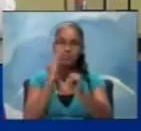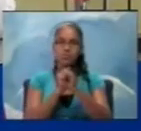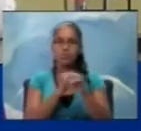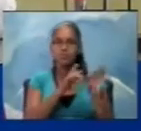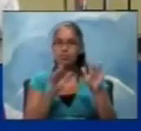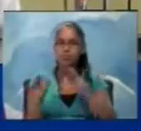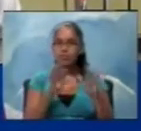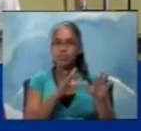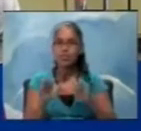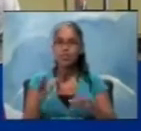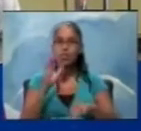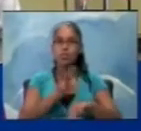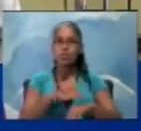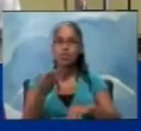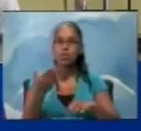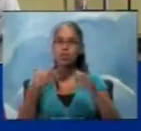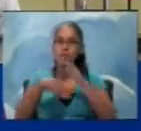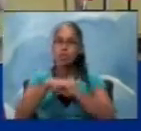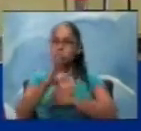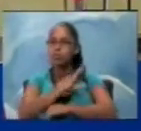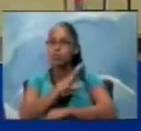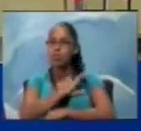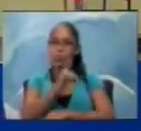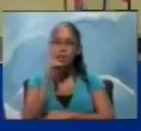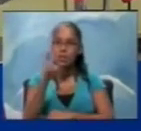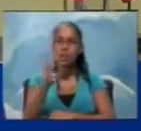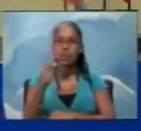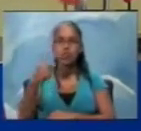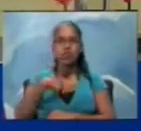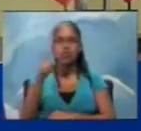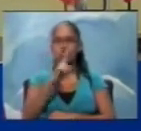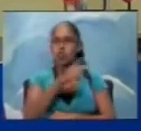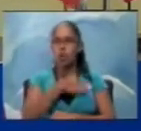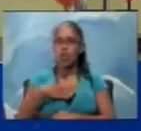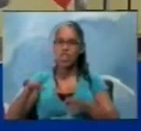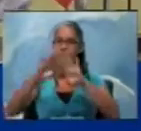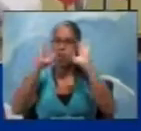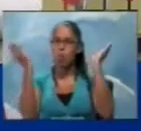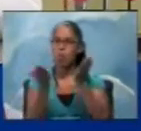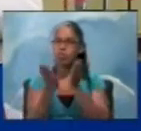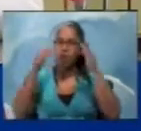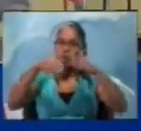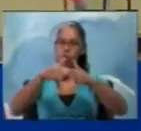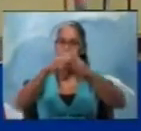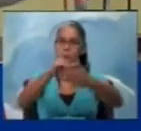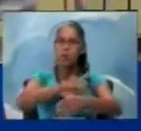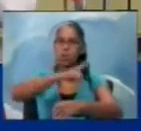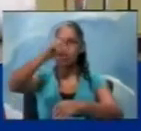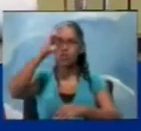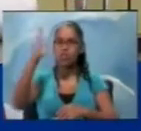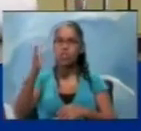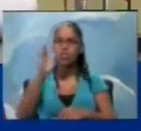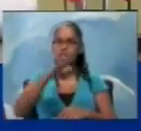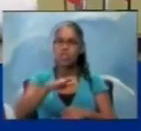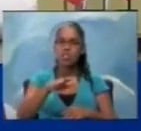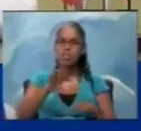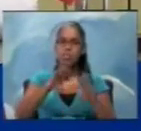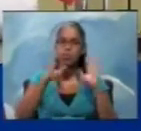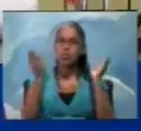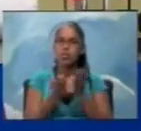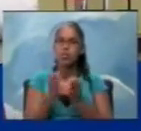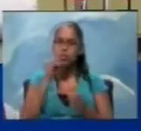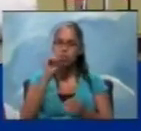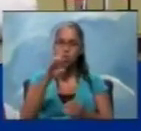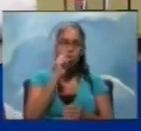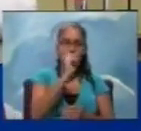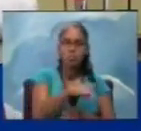los datos porque los vamos a tomar en cuenta. Yo no quiero mundanos en los barcos de Dios. Que ande un mundano por ahí